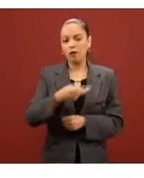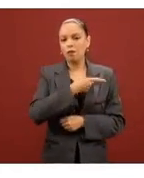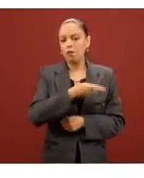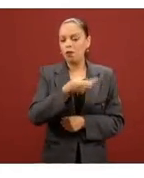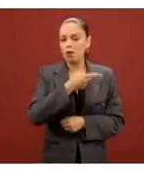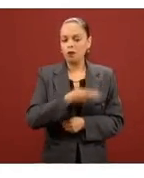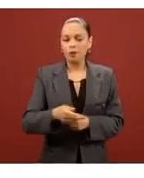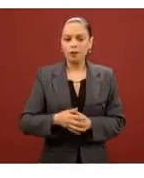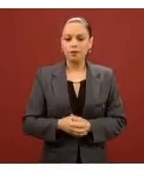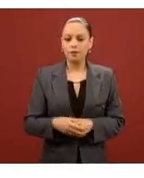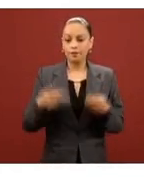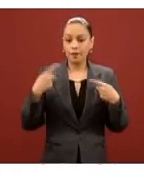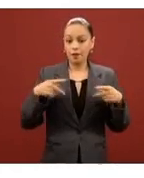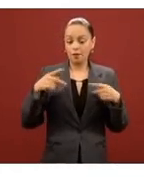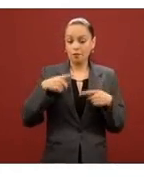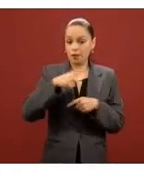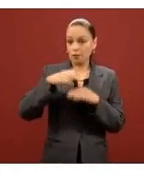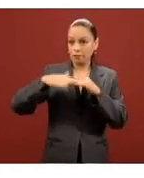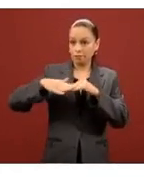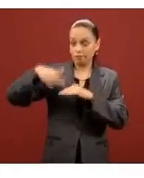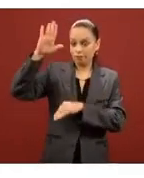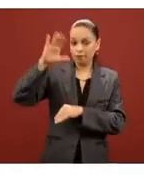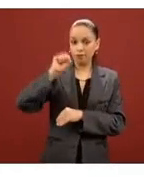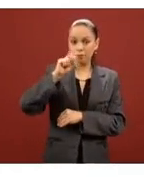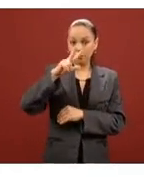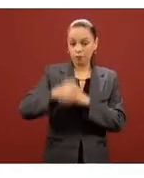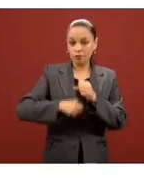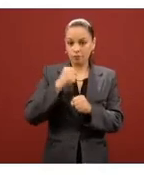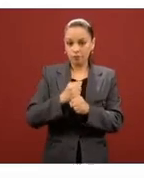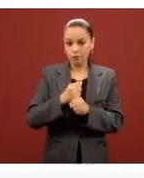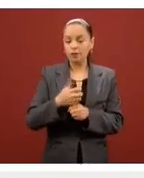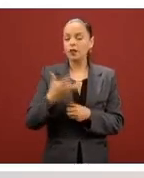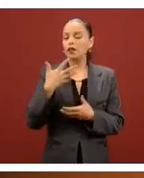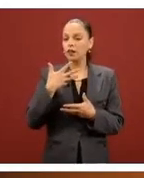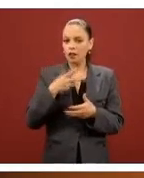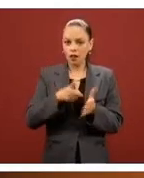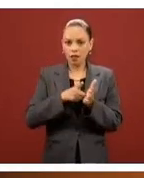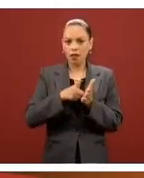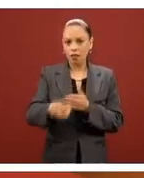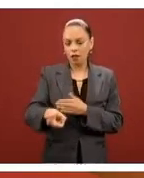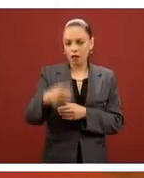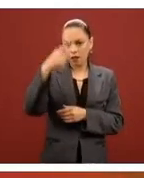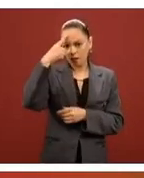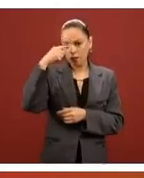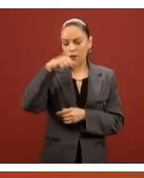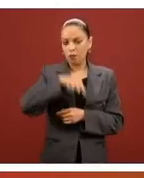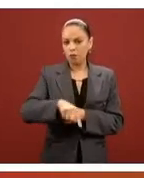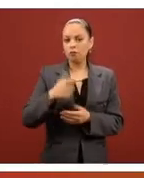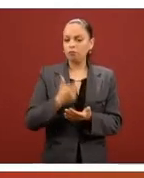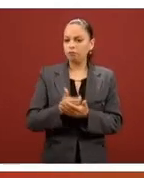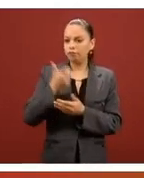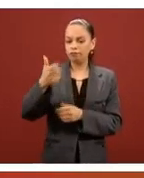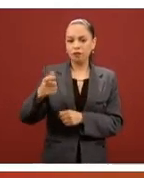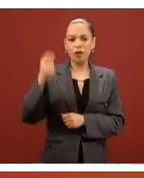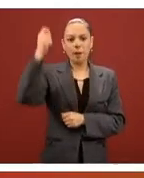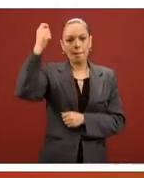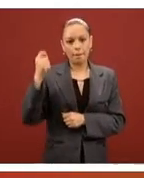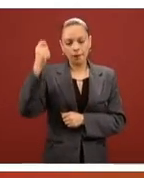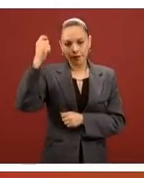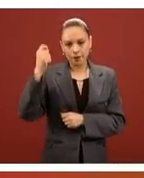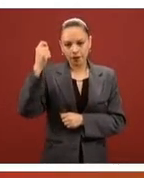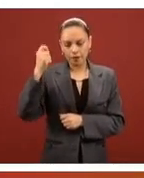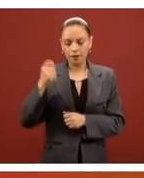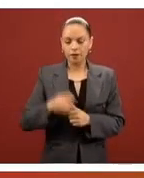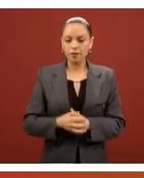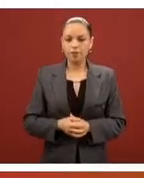personas mayores de 68 años tienen derecho a recibir por parte del Estado una pensión no